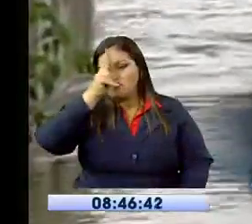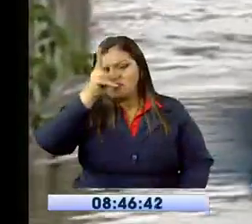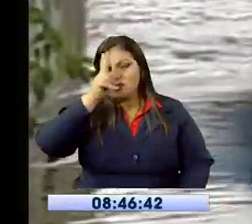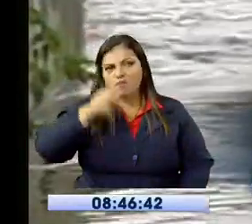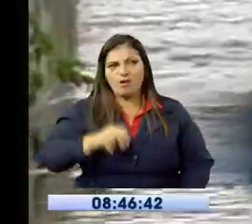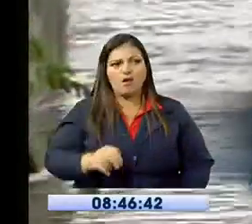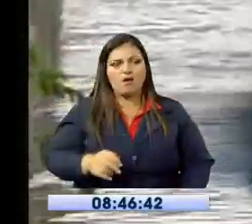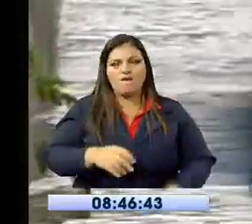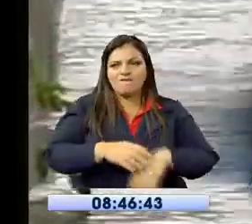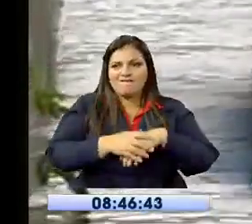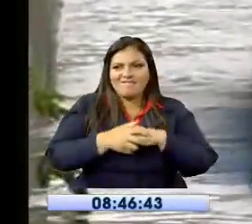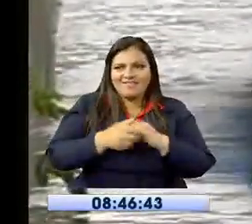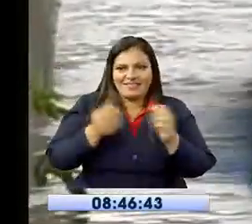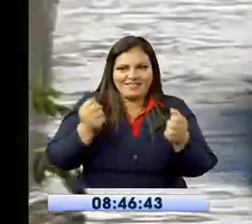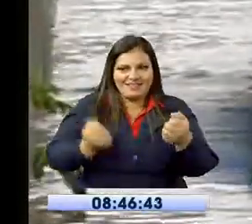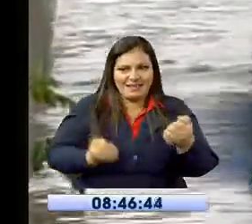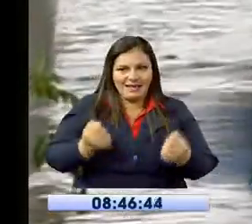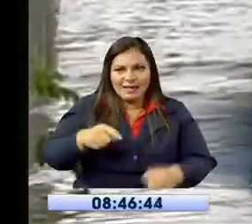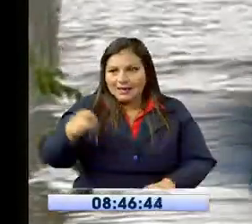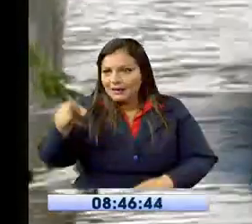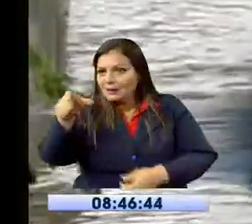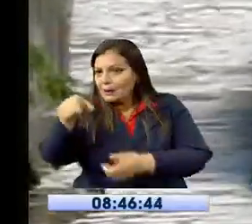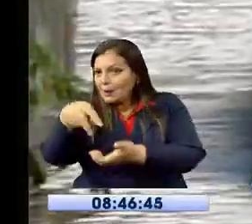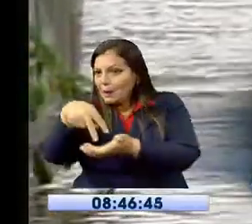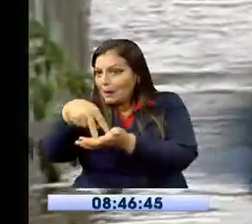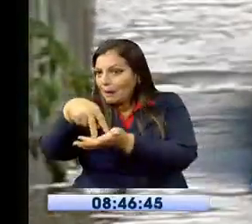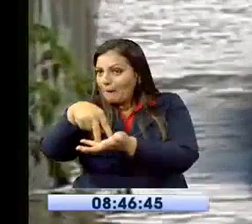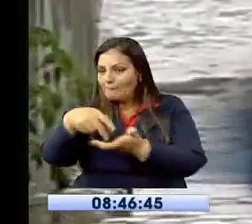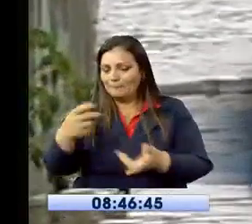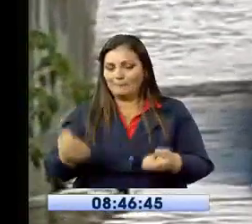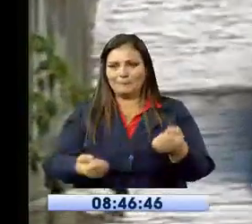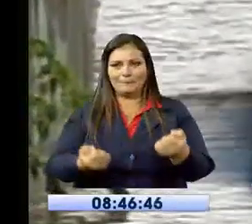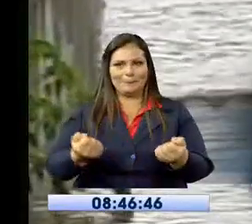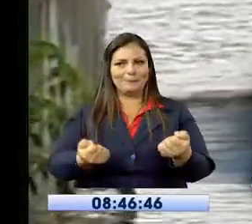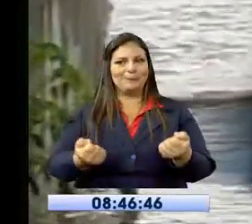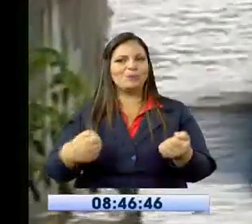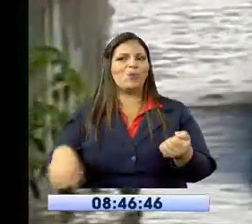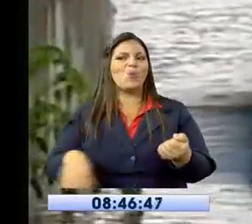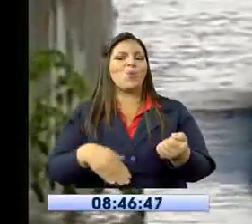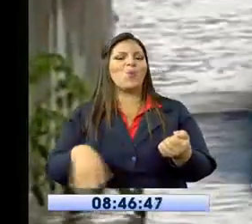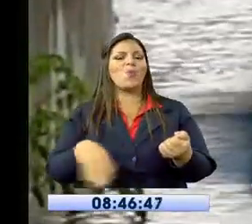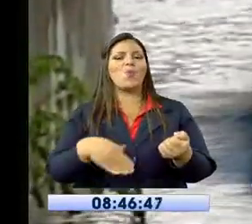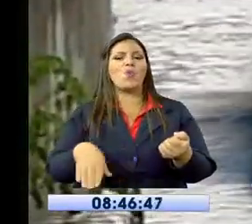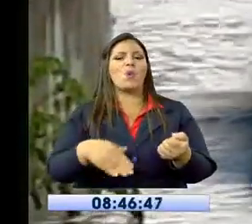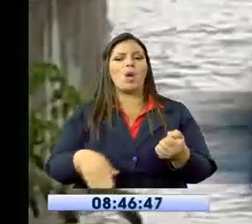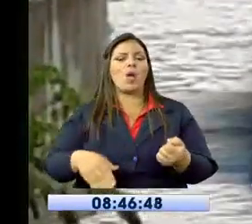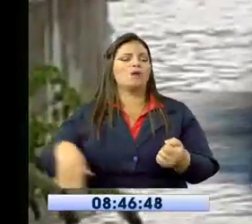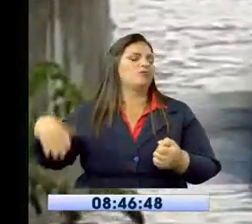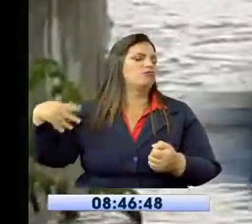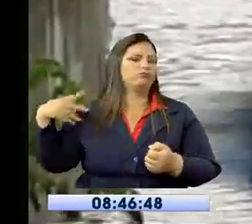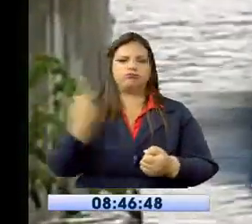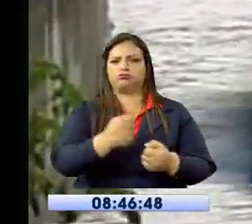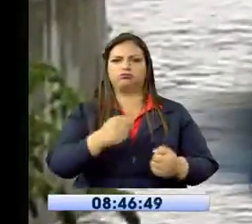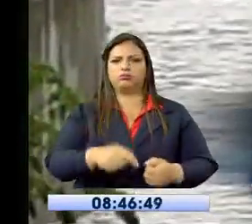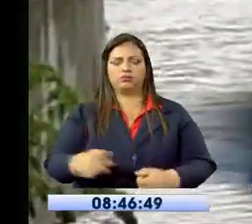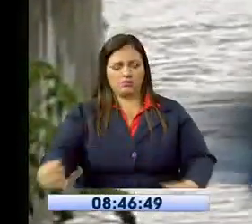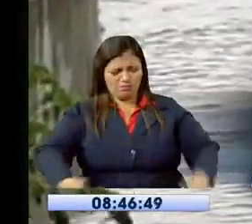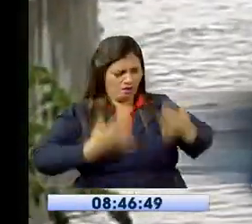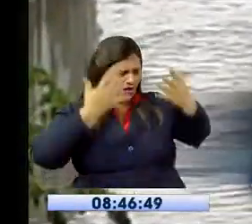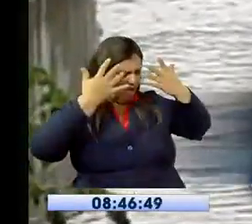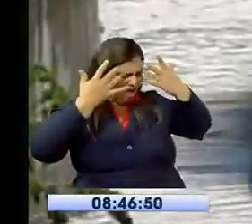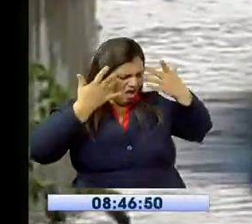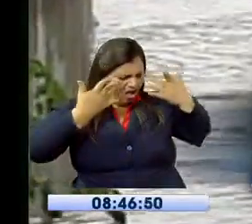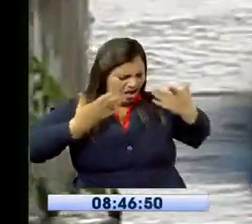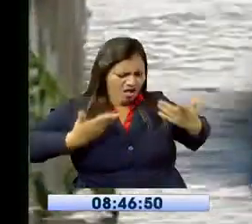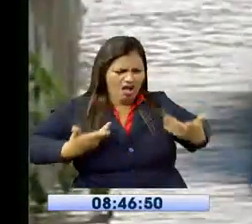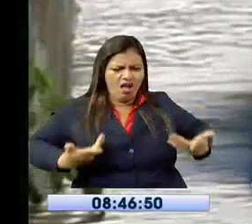trataban de salir. Obviamente se estaban mojando con la lluvia, pero no necesitaban ese baño de agua de lodo encima. Lo tengo que decir